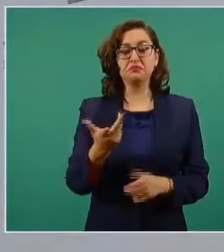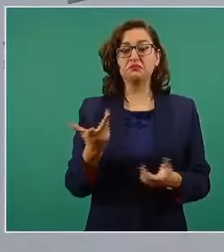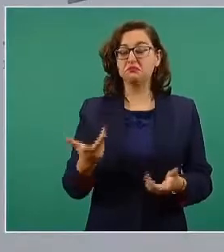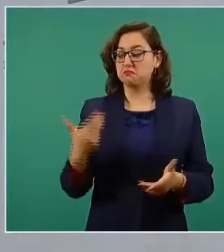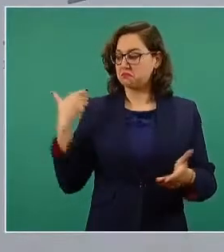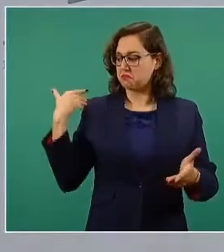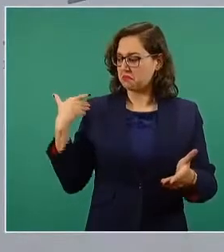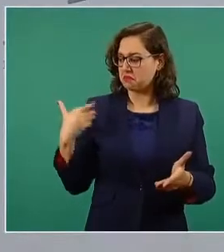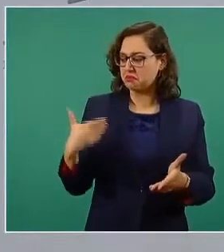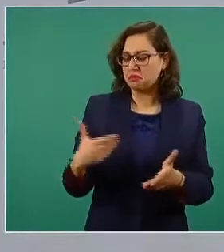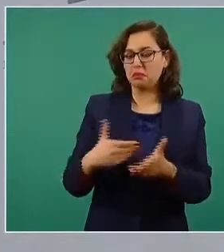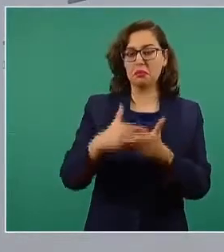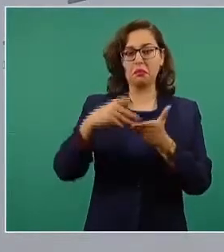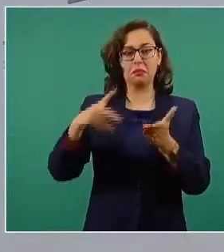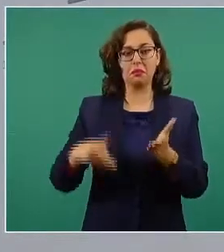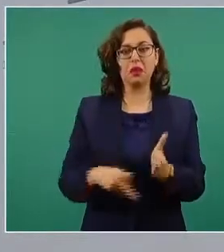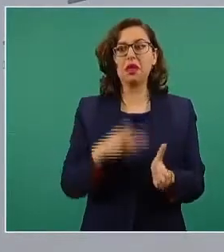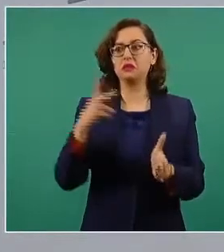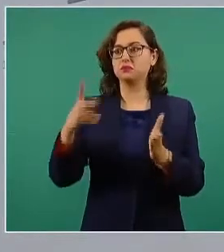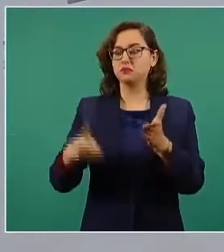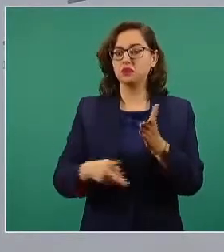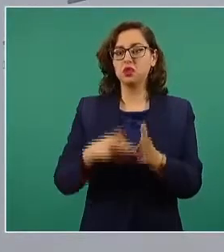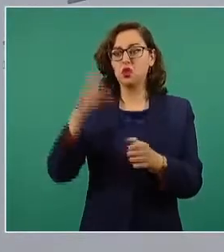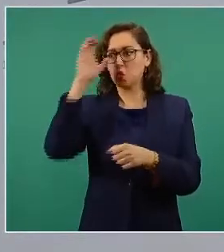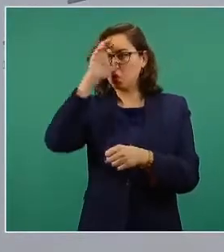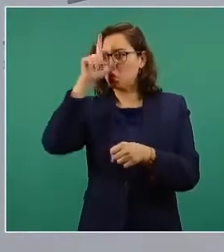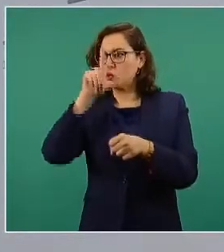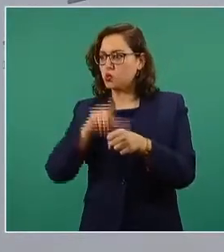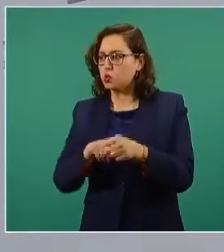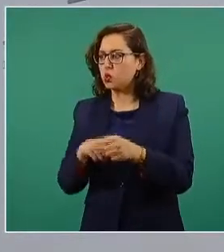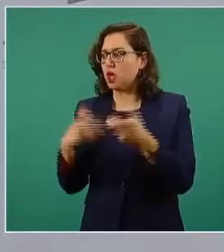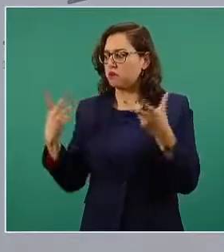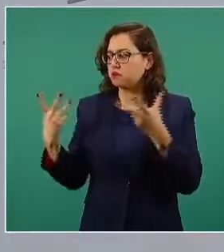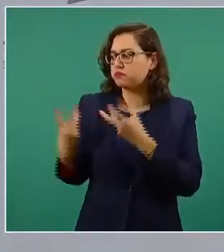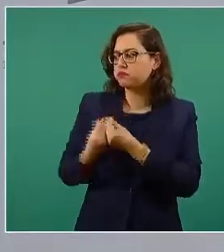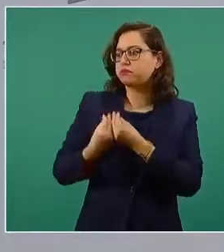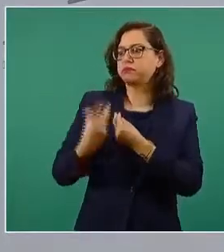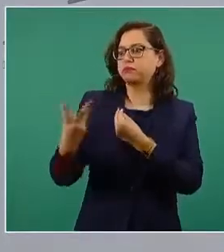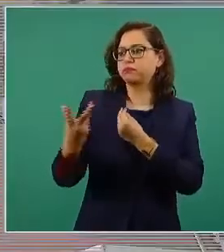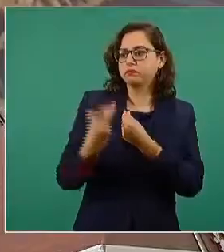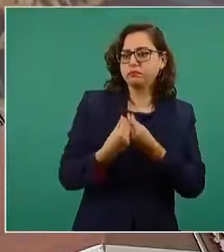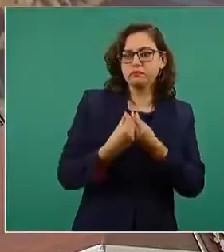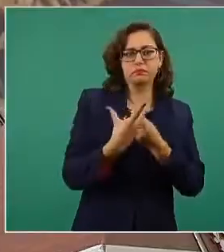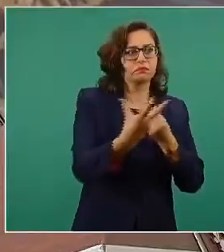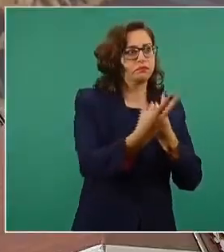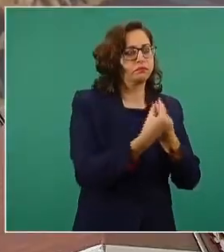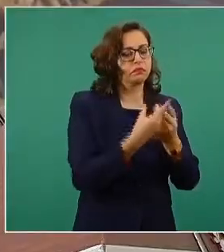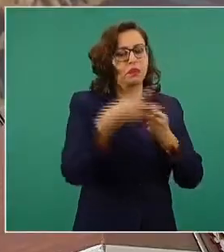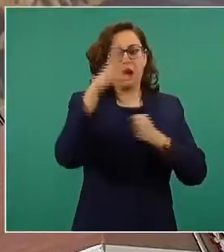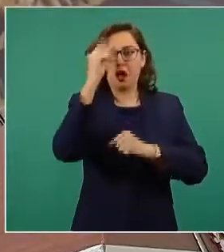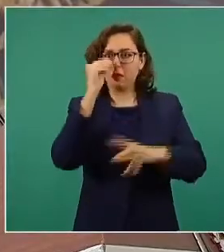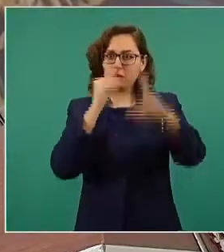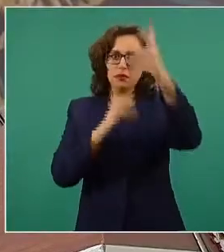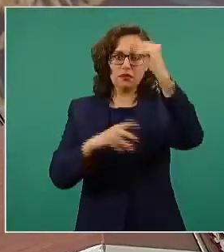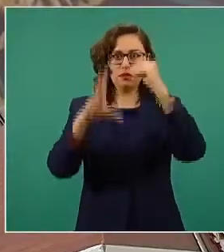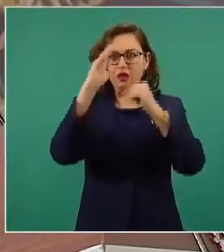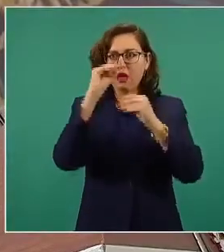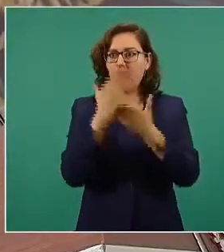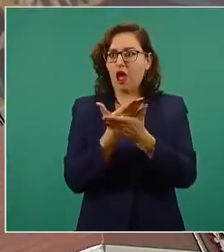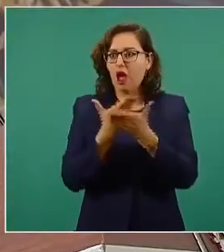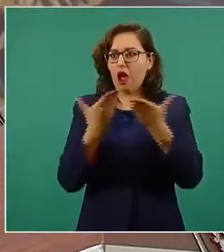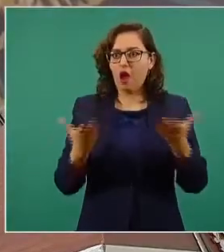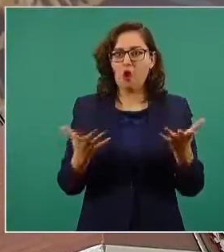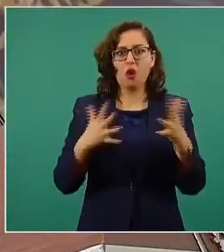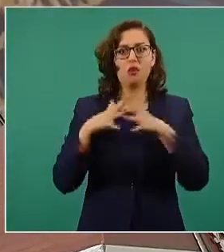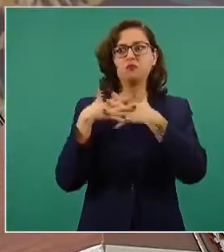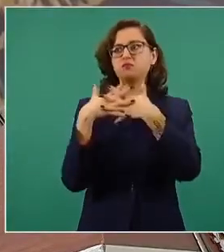ha fundido con otras culturas para formar la moderna nación mexicana.